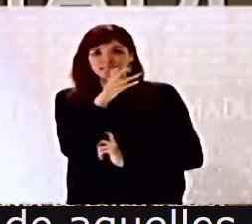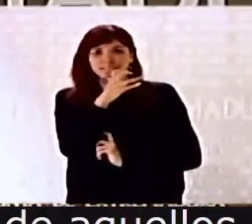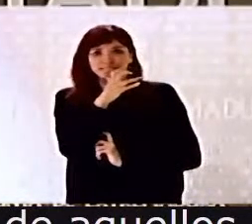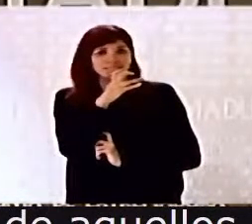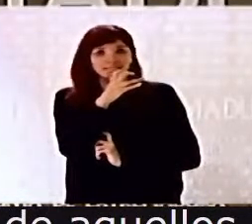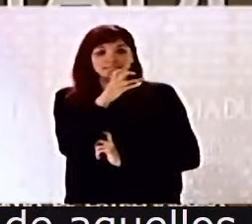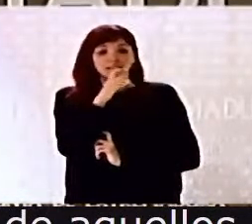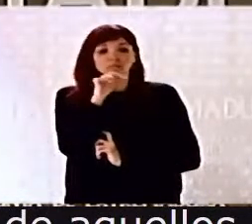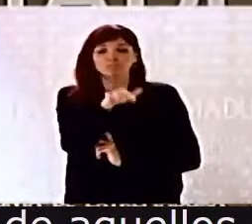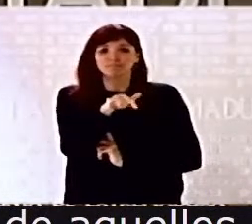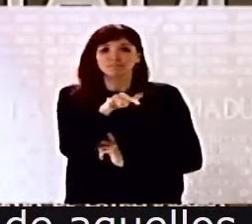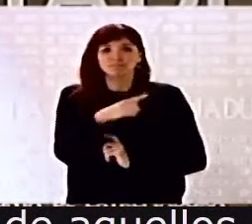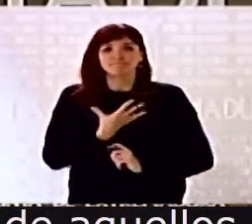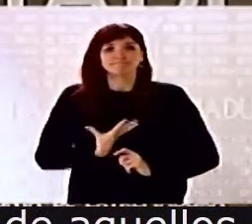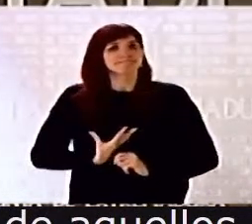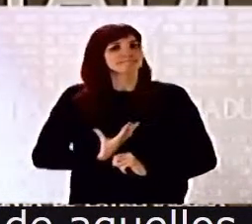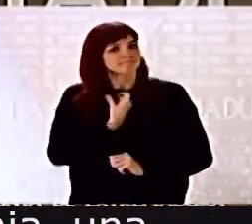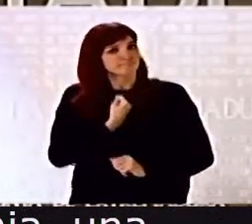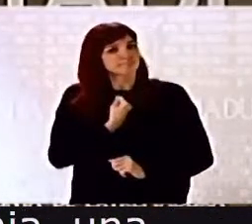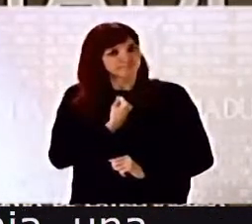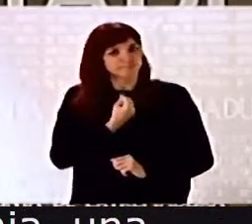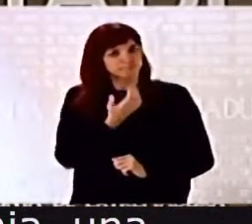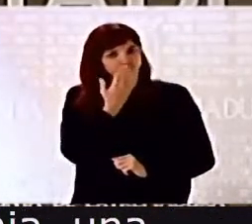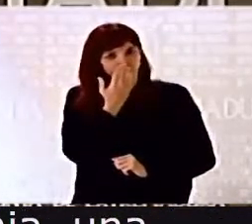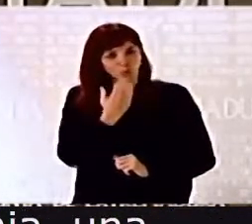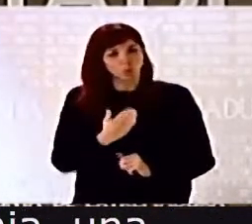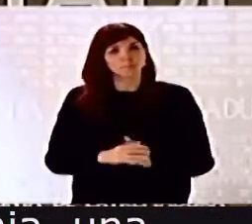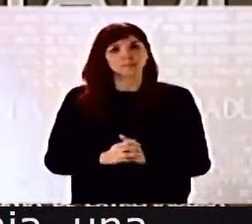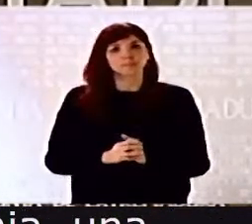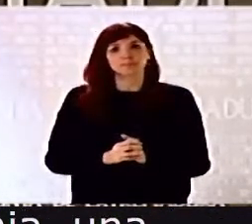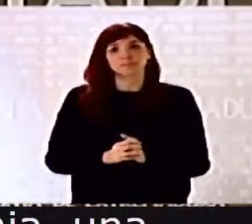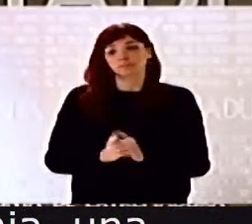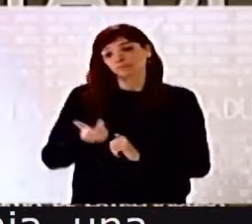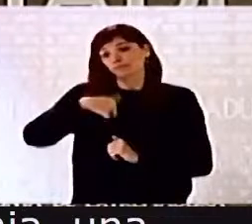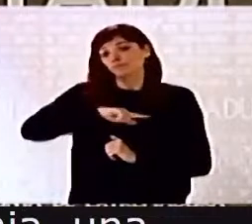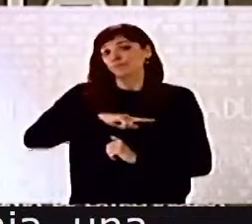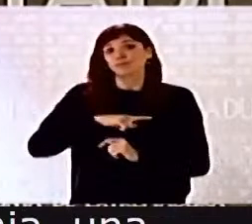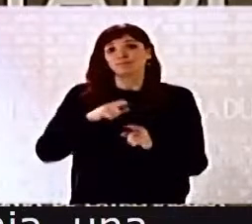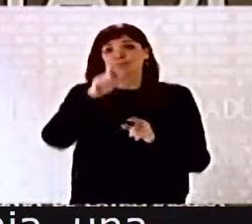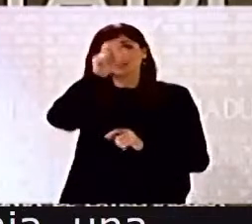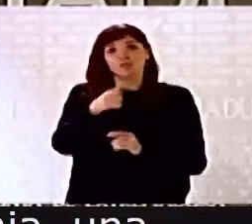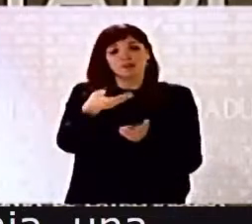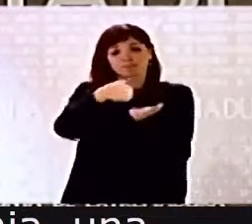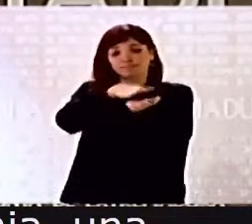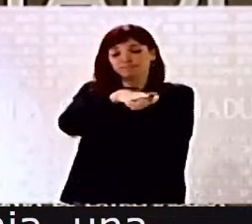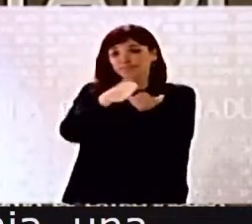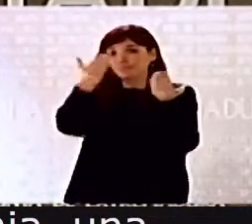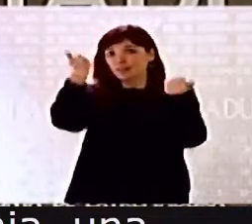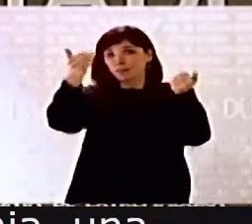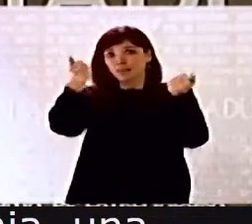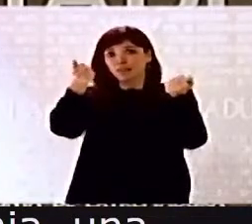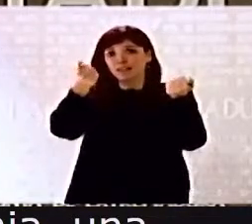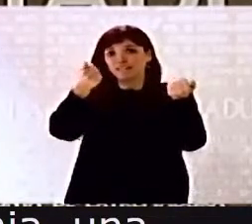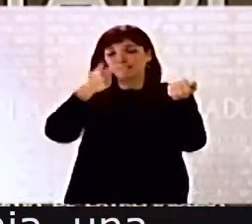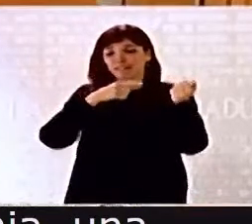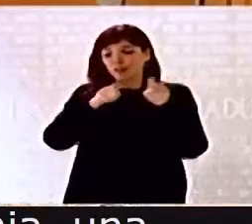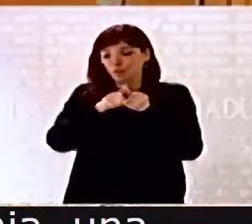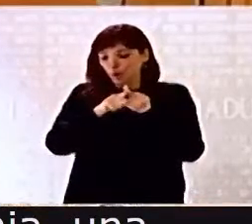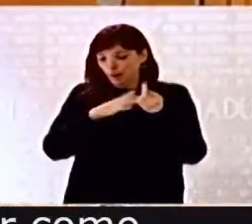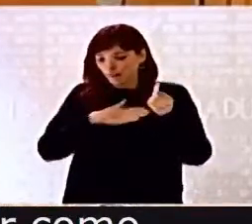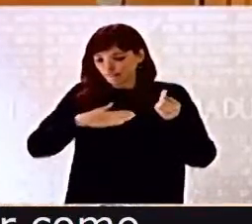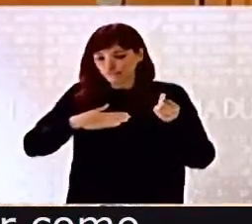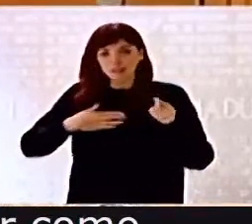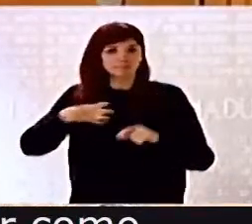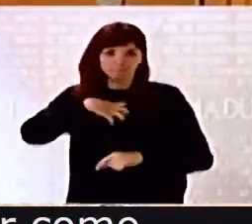tremendamente dolorosa y una situación en la que no nos podemos despedir de nuestros seres queridos como quisiéramos.